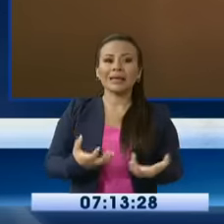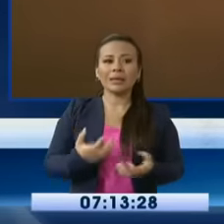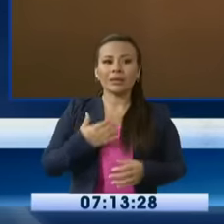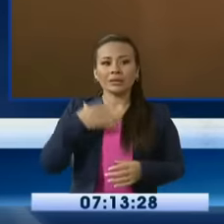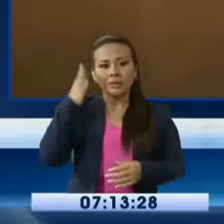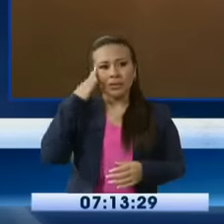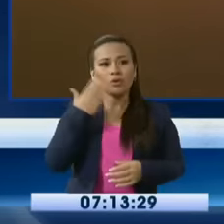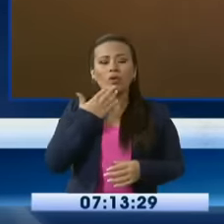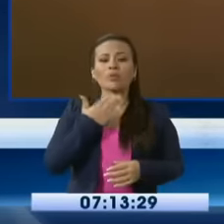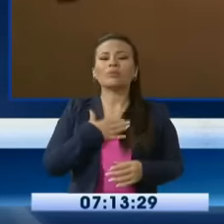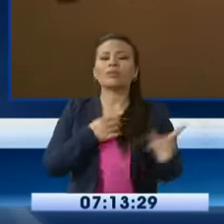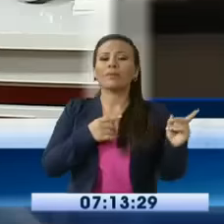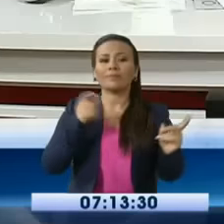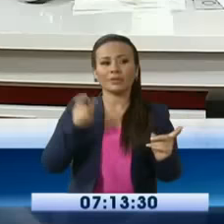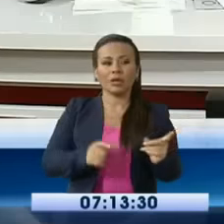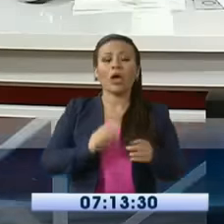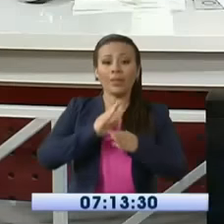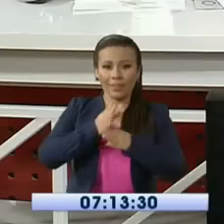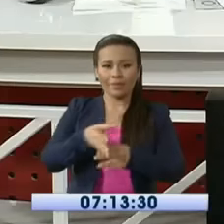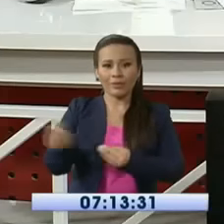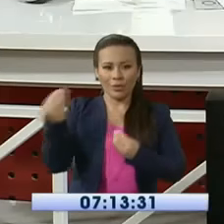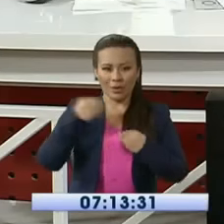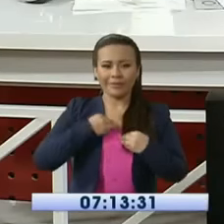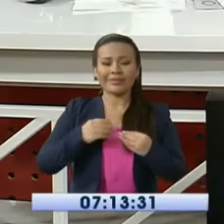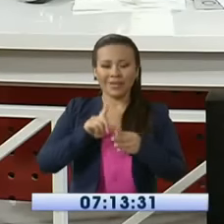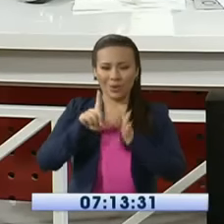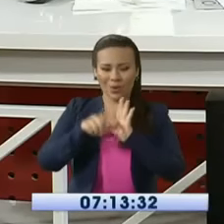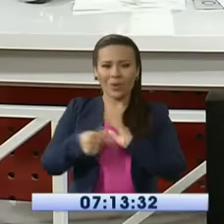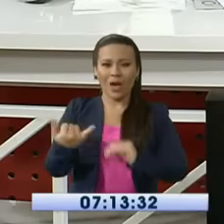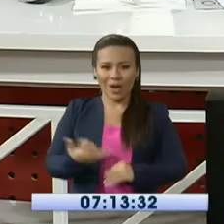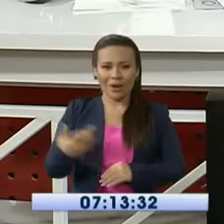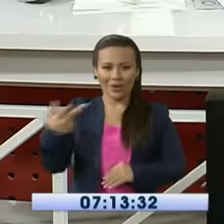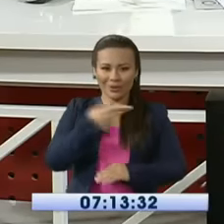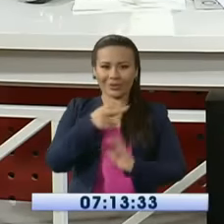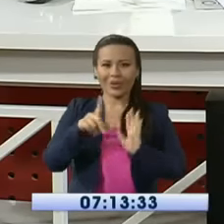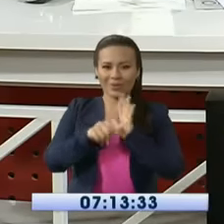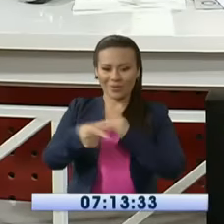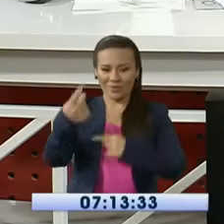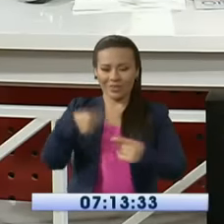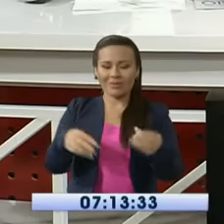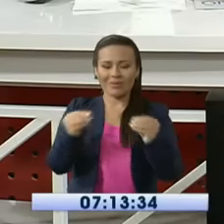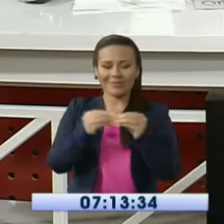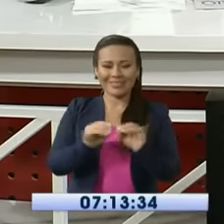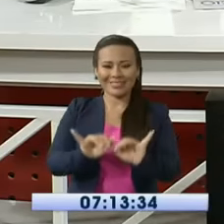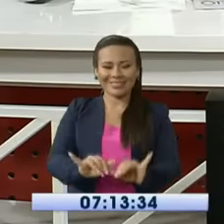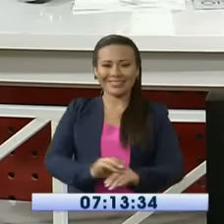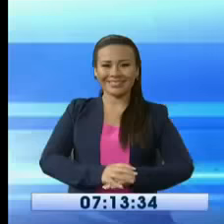condición de ellas. Pero bueno, seguramente lo estaremos informando más adelante. Nos vamos a una pausa.